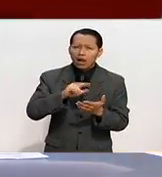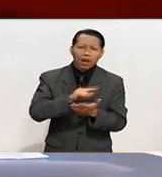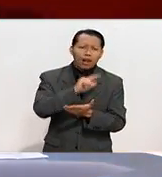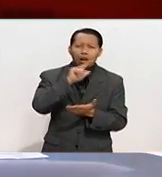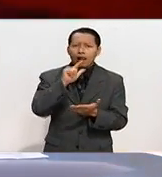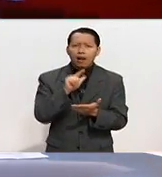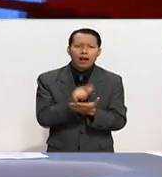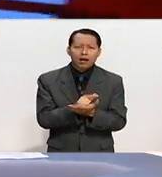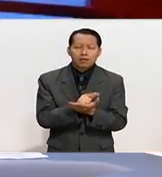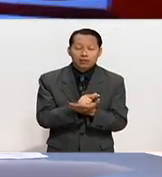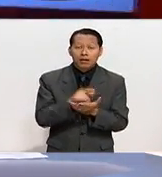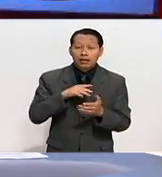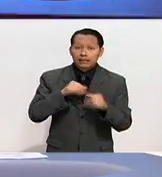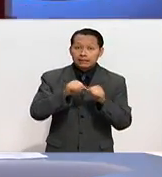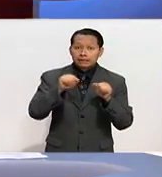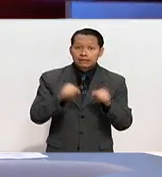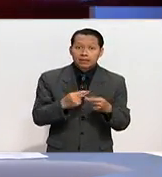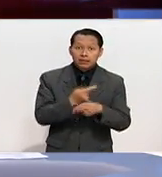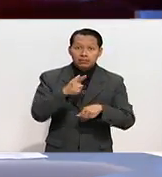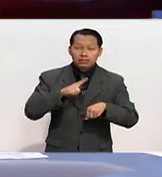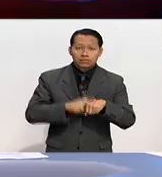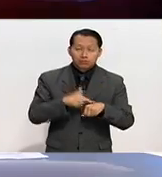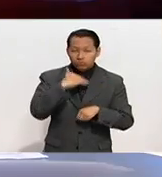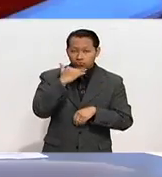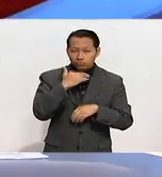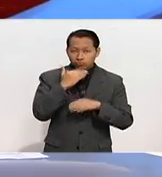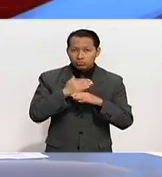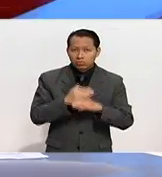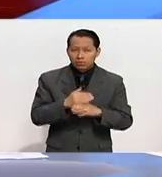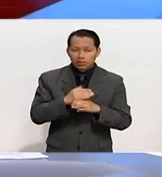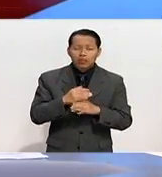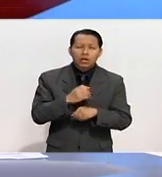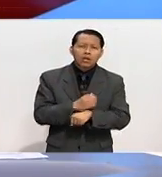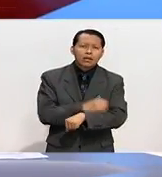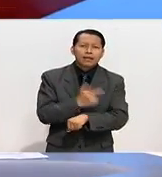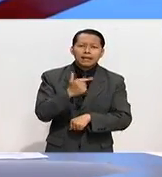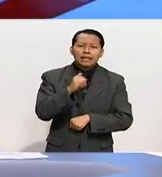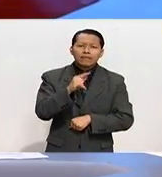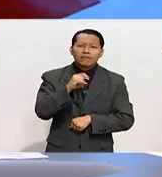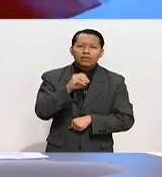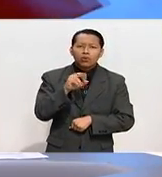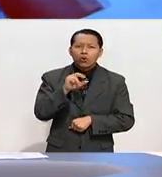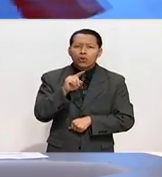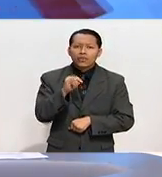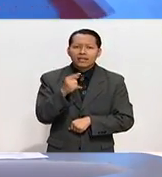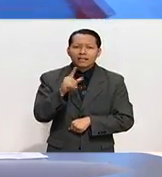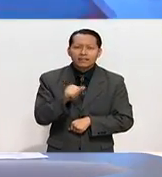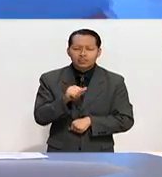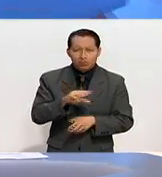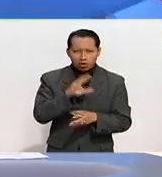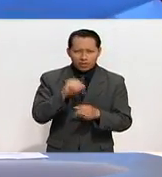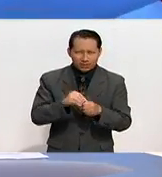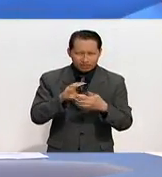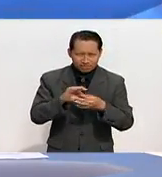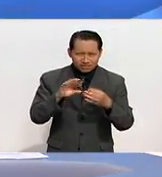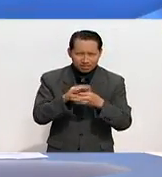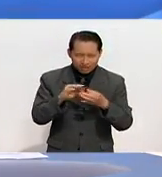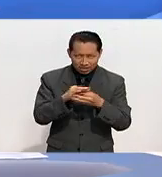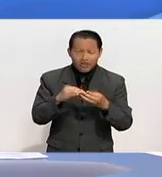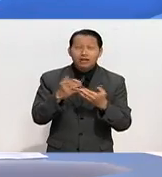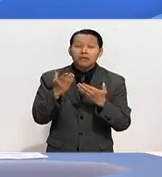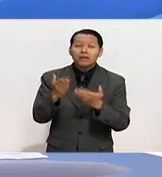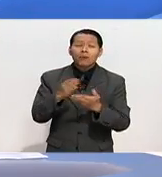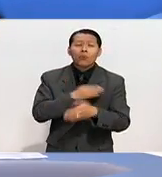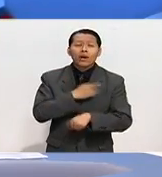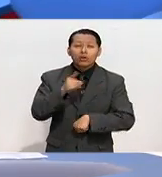que integran el Sistema Nacional Anticorrupción. Mi compañero Gilberto Rodríguez tiene todos los detalles. Gilberto, muy buenos días, te encuentras